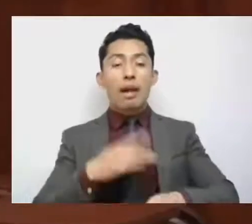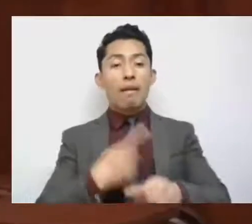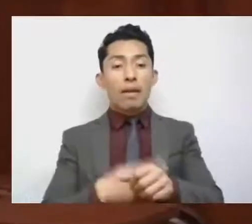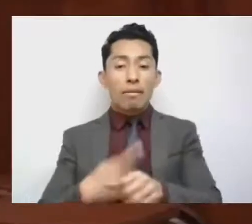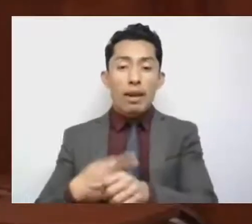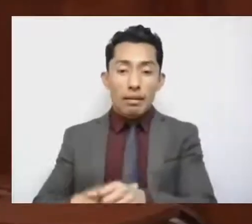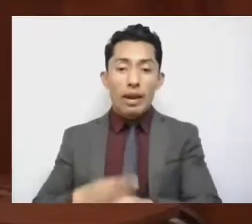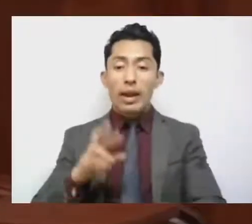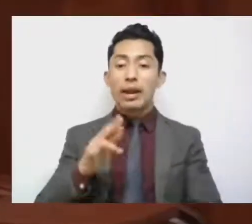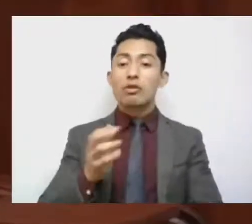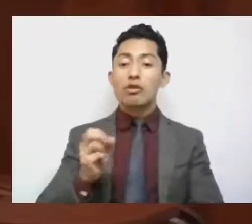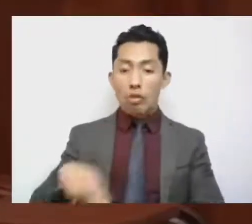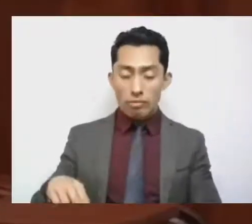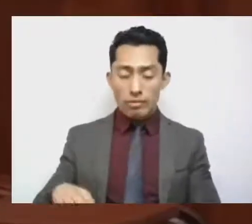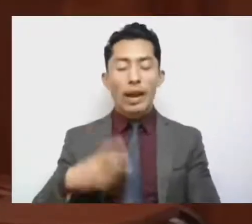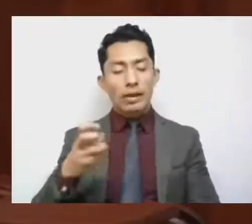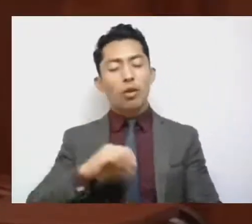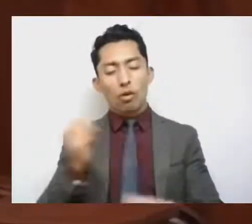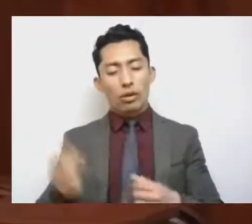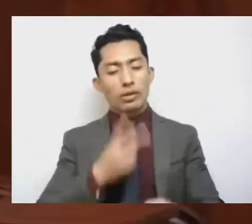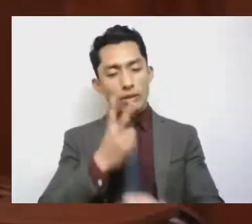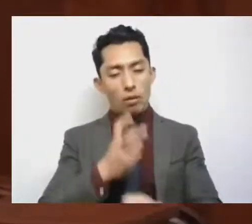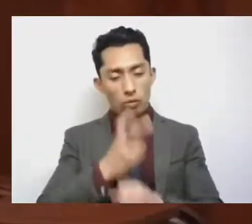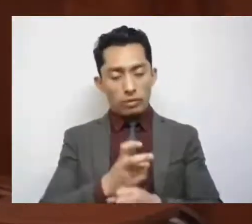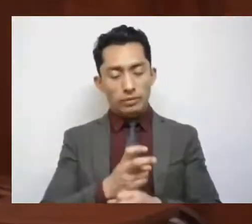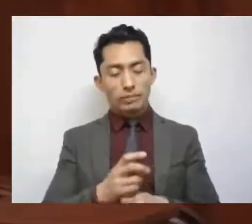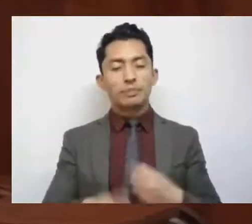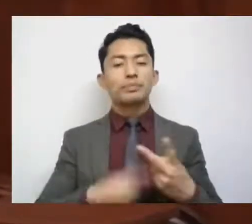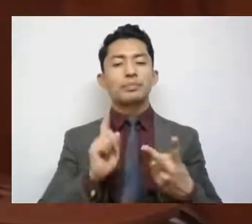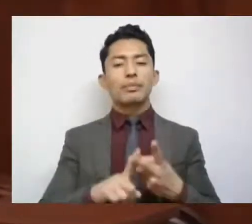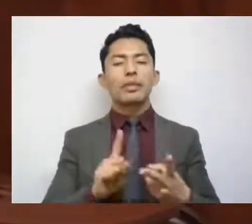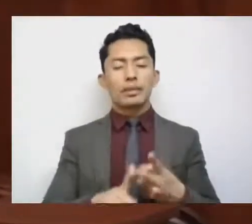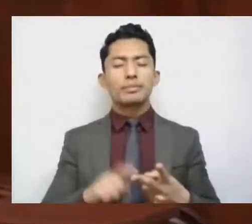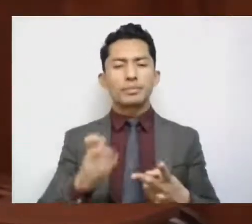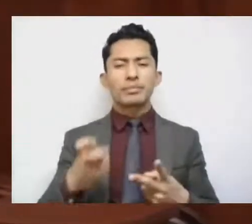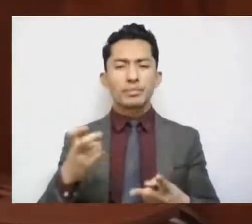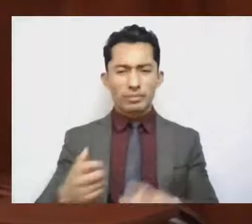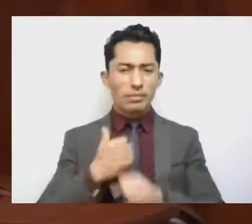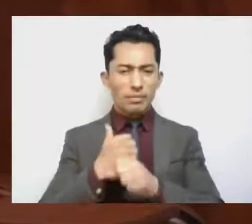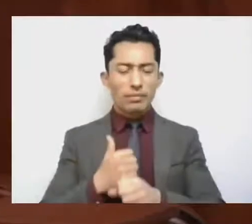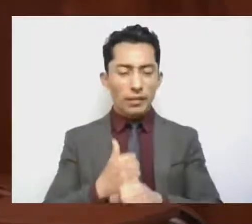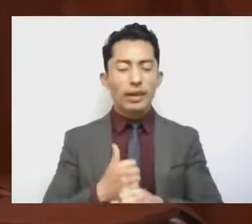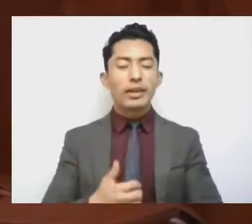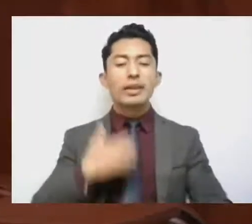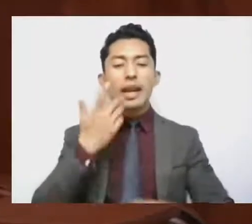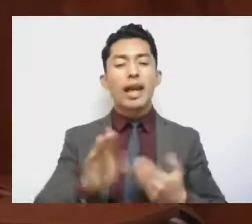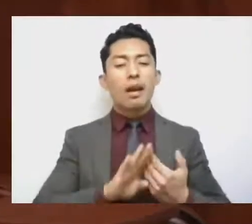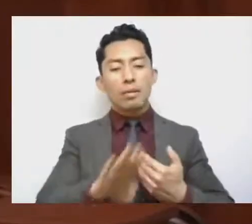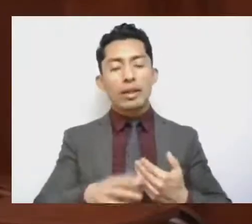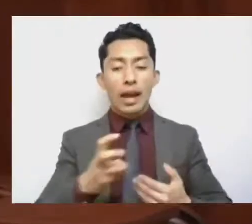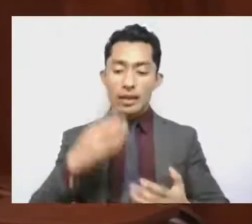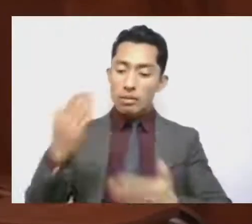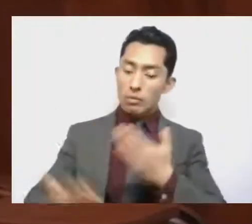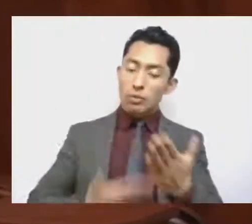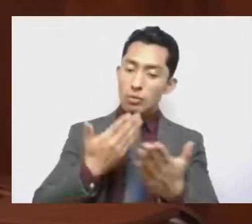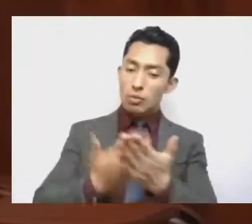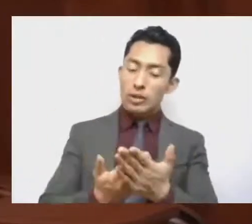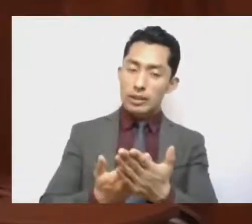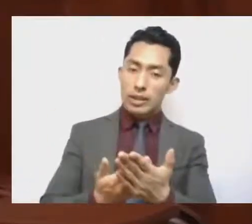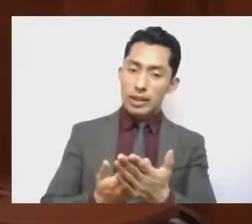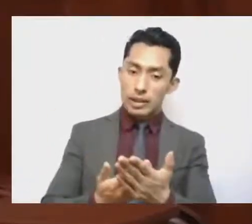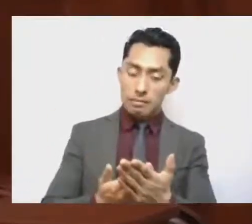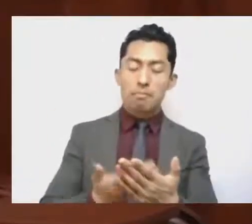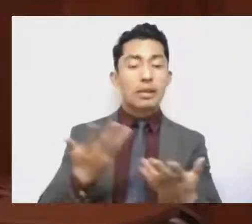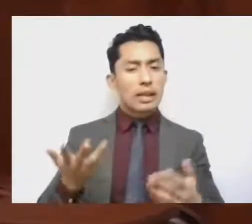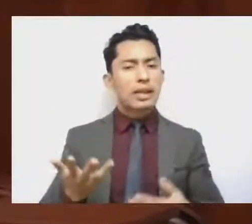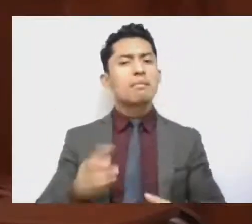renales. Segundo, en lo que se refiere al padecimiento, se busca atender la presente iniciativa y a pesar de que